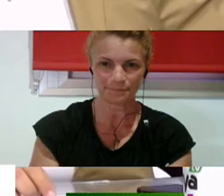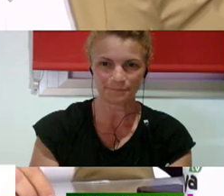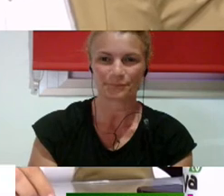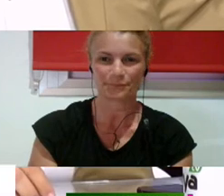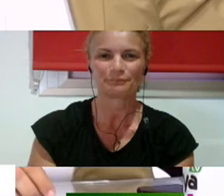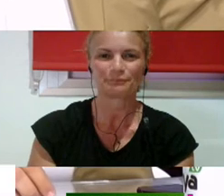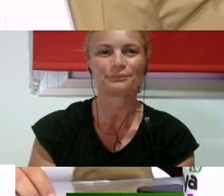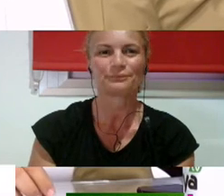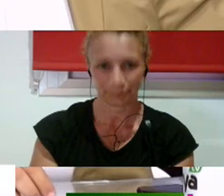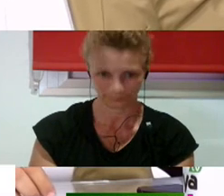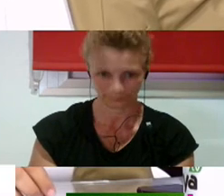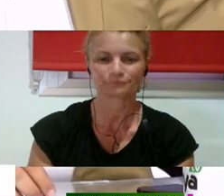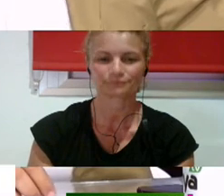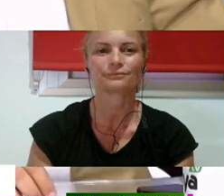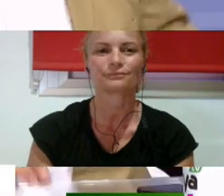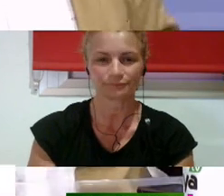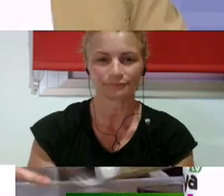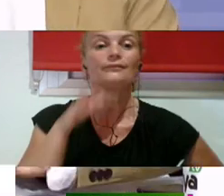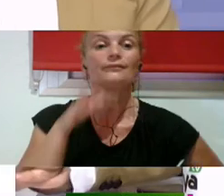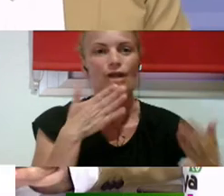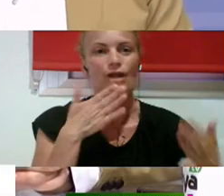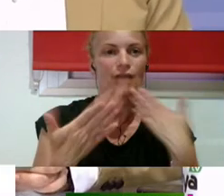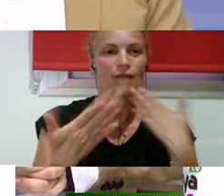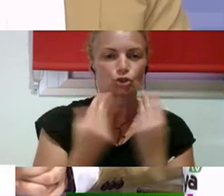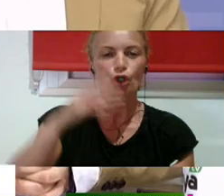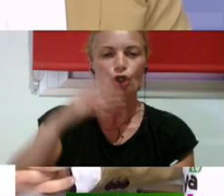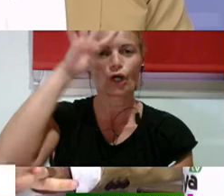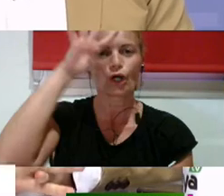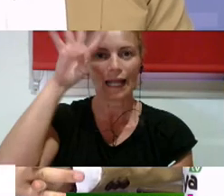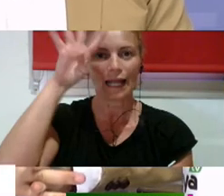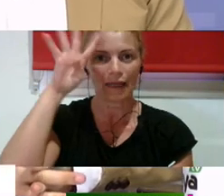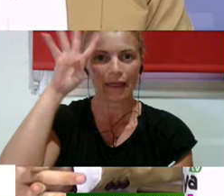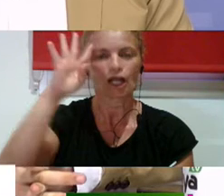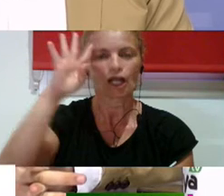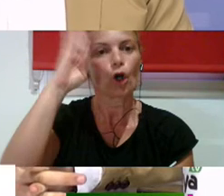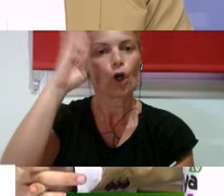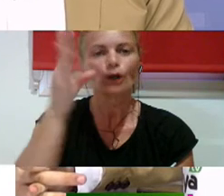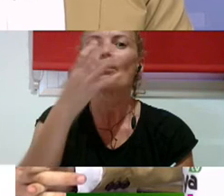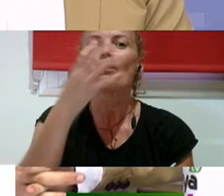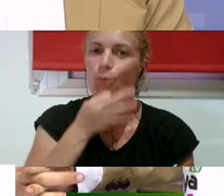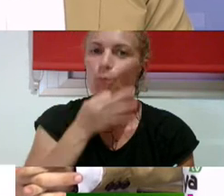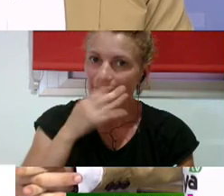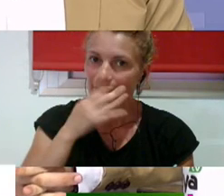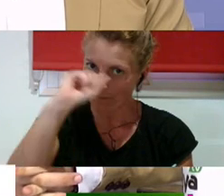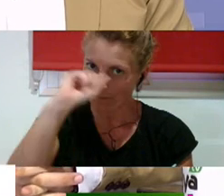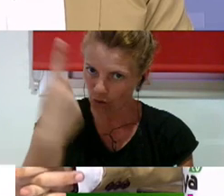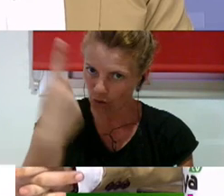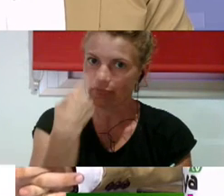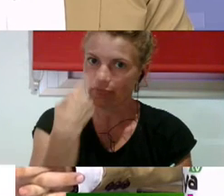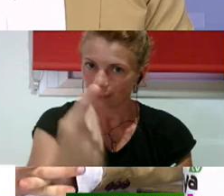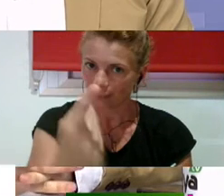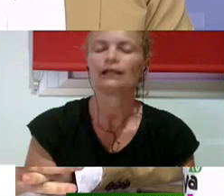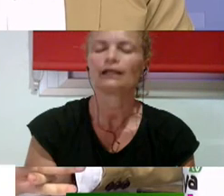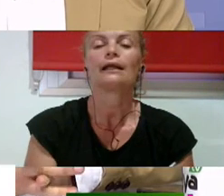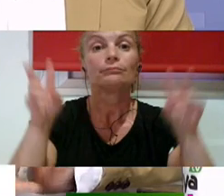Hablamos ahora ya con Alejandro Sánchez. Alejandro Sánchez, muy buenas tardes, lo primero. Y sobre